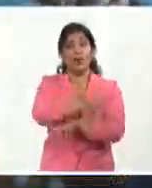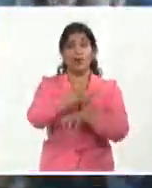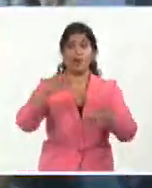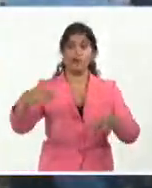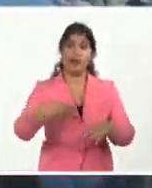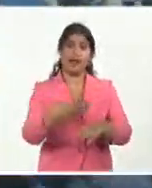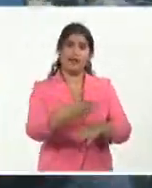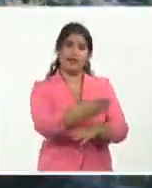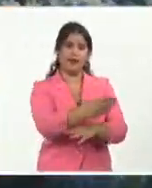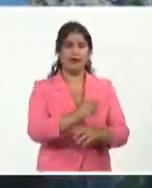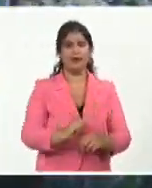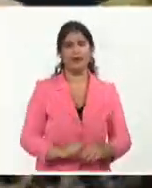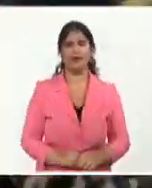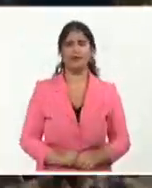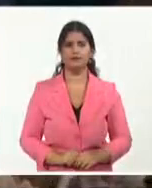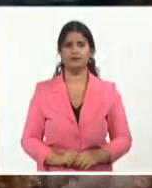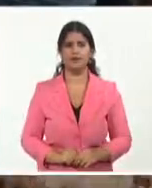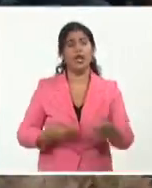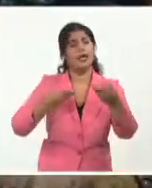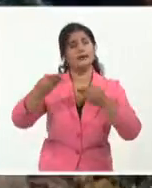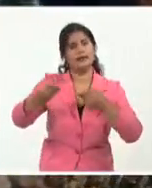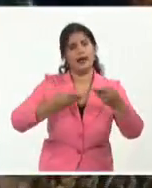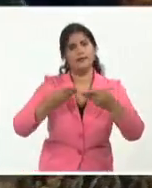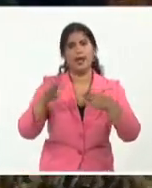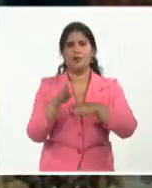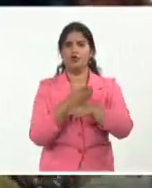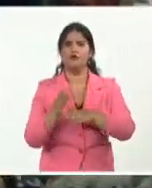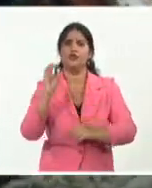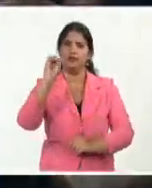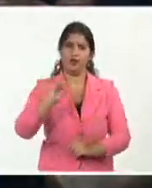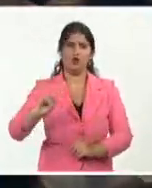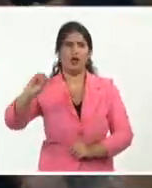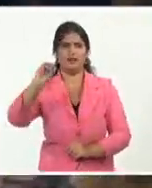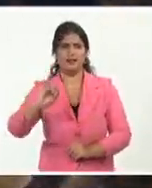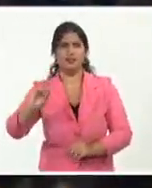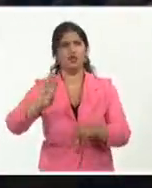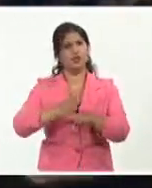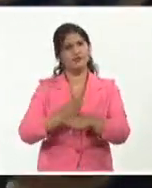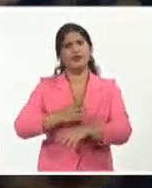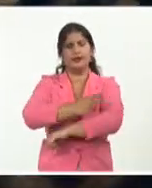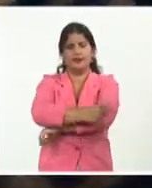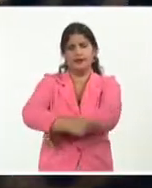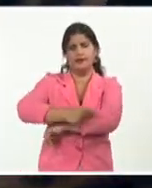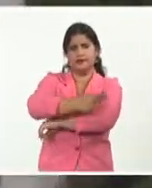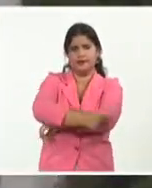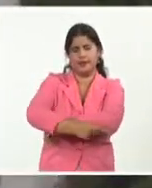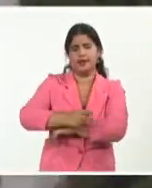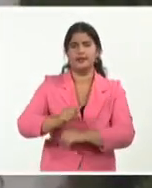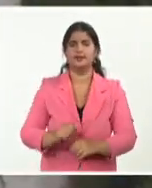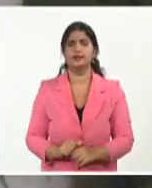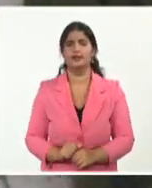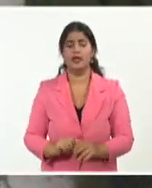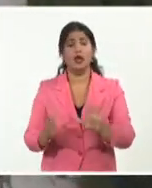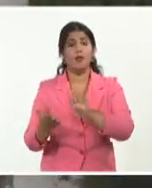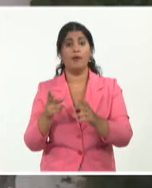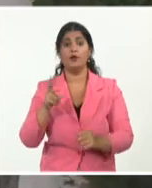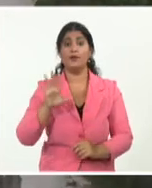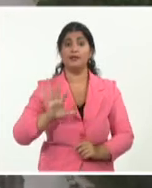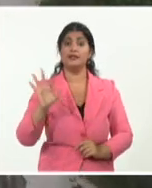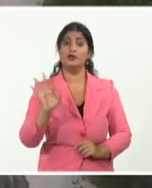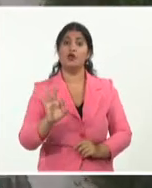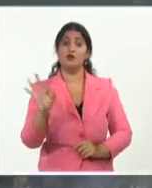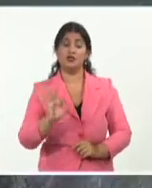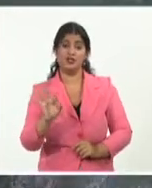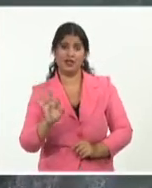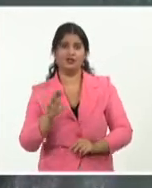ambiente. Conocidos como los bosques del océano, los arrecifes de coral son el hábitat natural del 25% de la vida